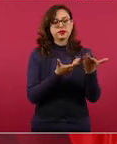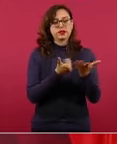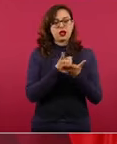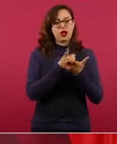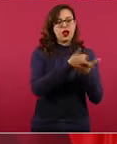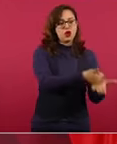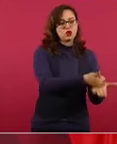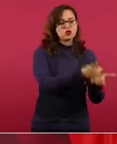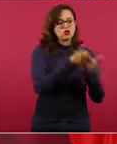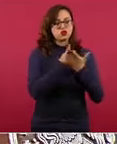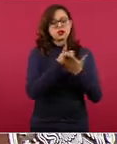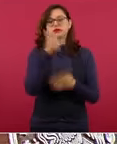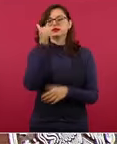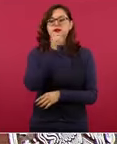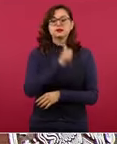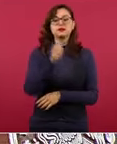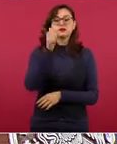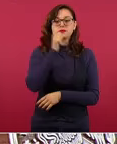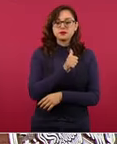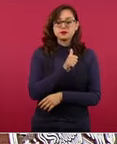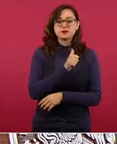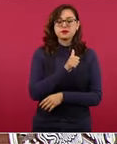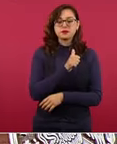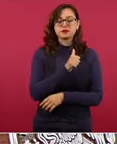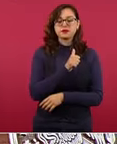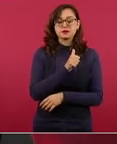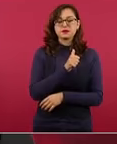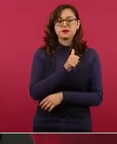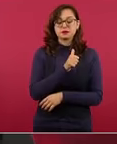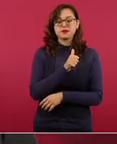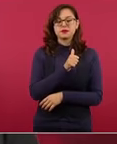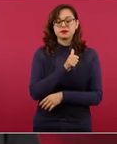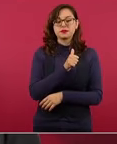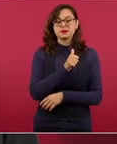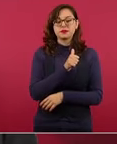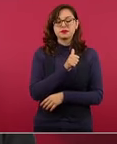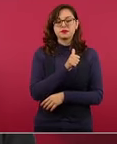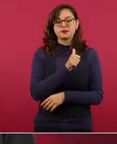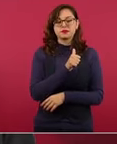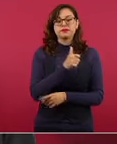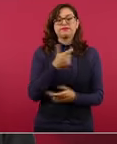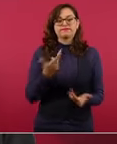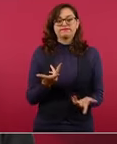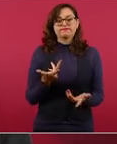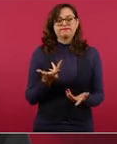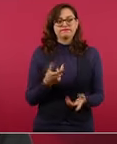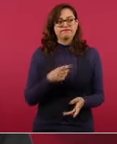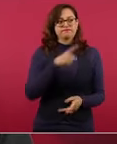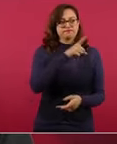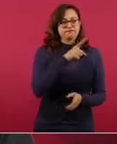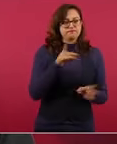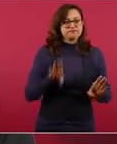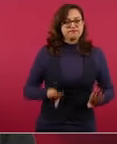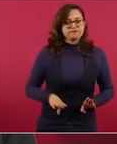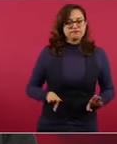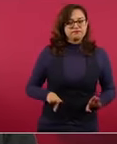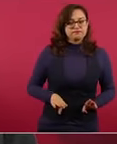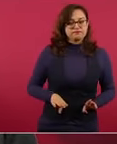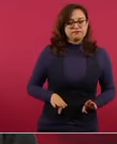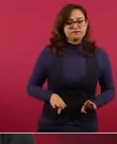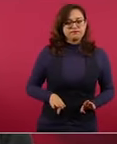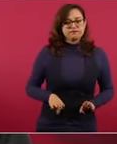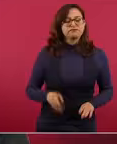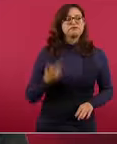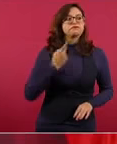con el gobierno eeuu y en especial por las características como